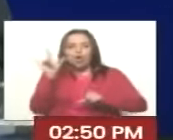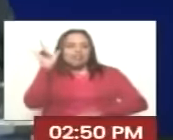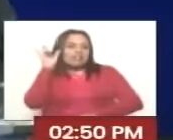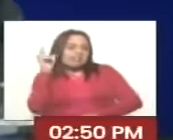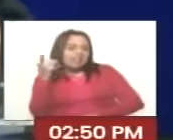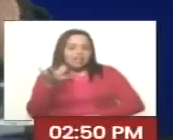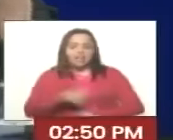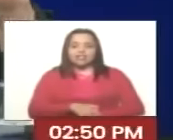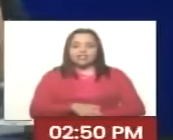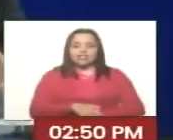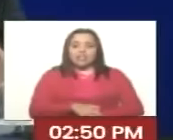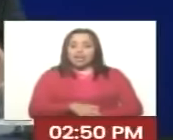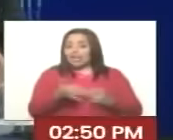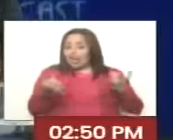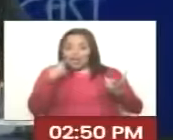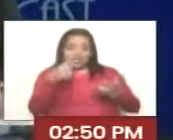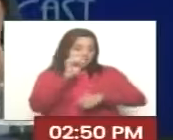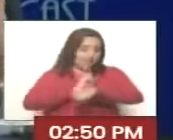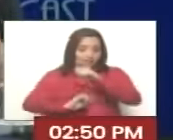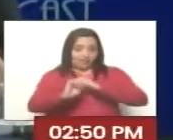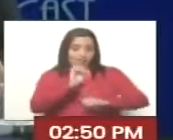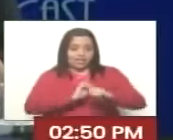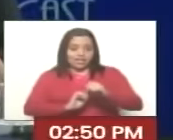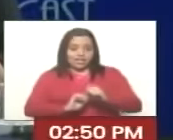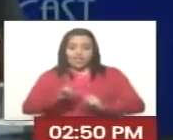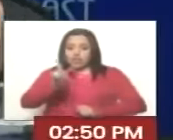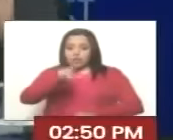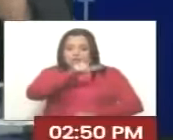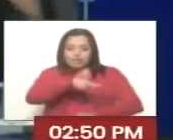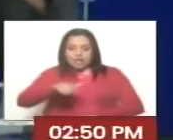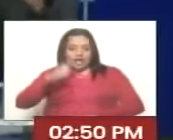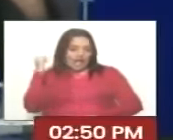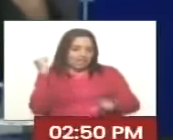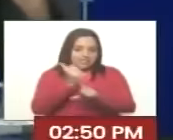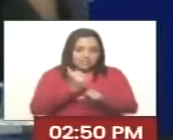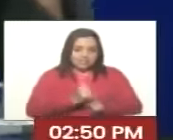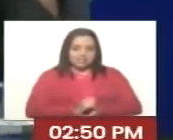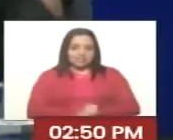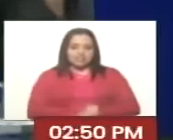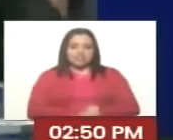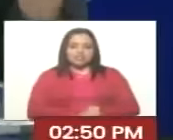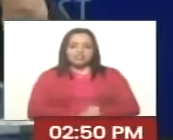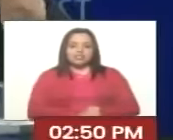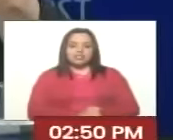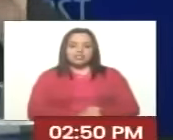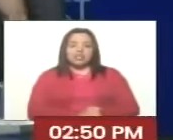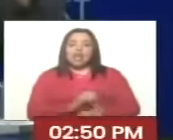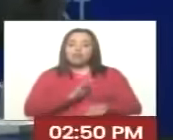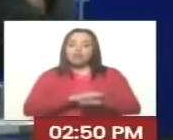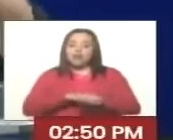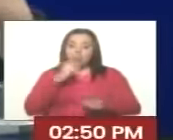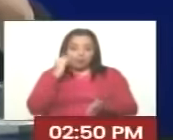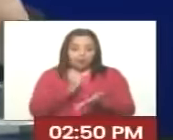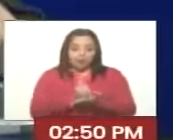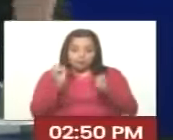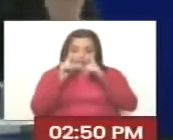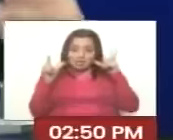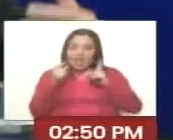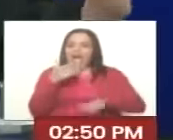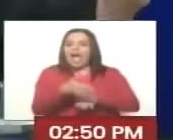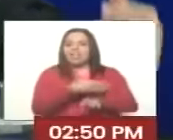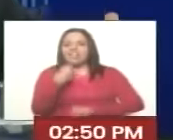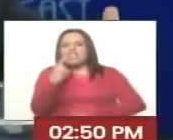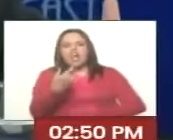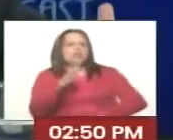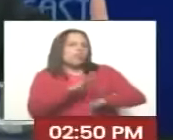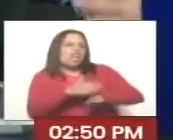que son los defensores de 2 asesinos. Porque fíjense tú lo increíble. Antes decían, ¿por qué